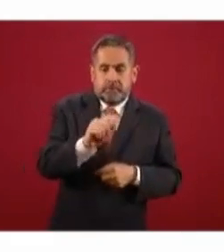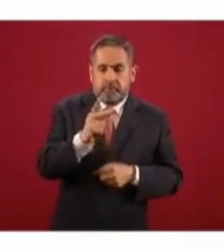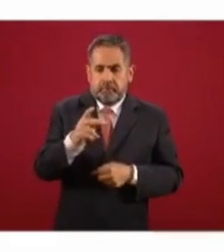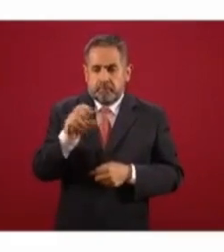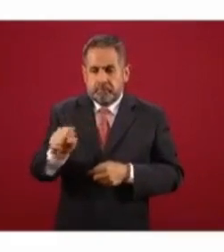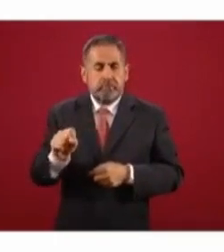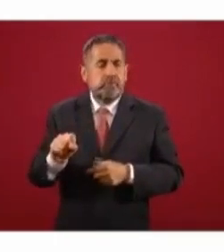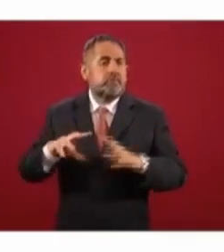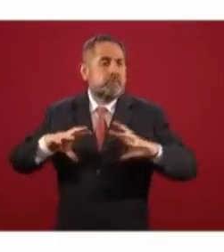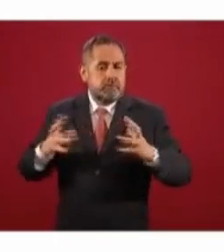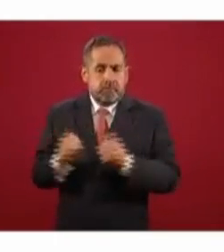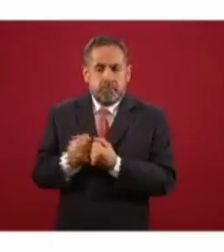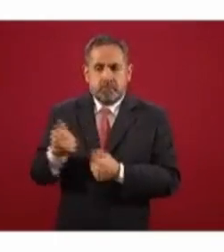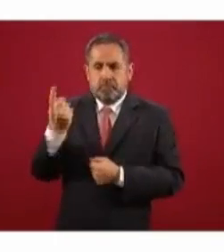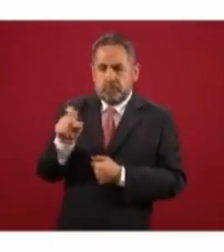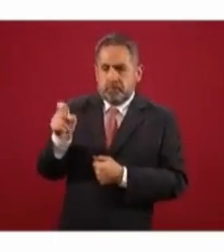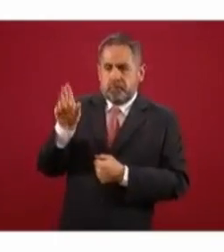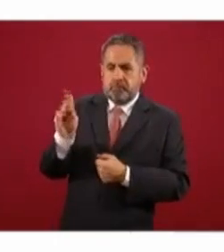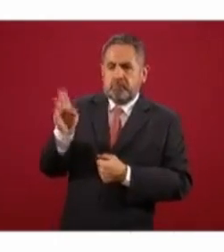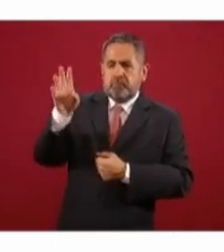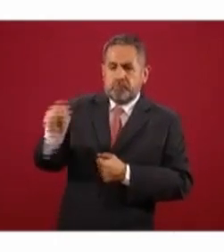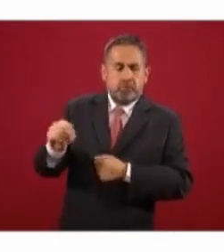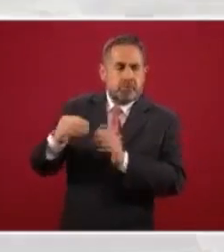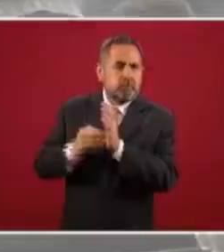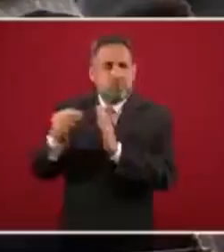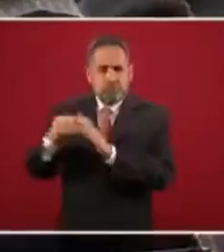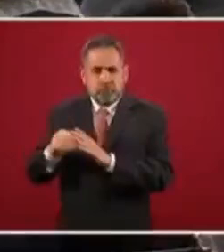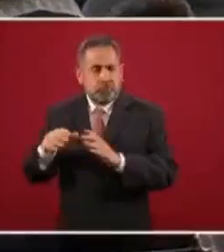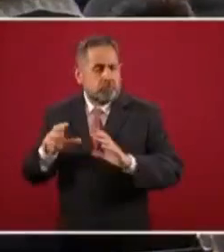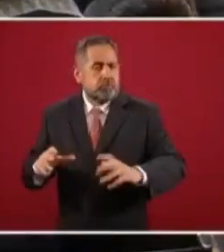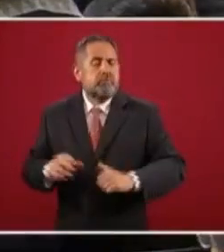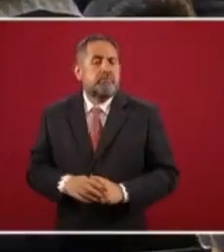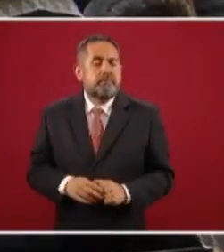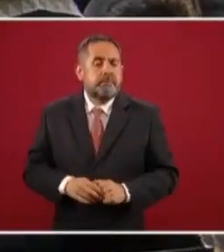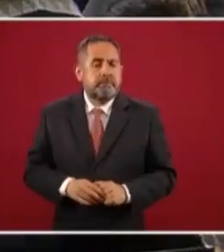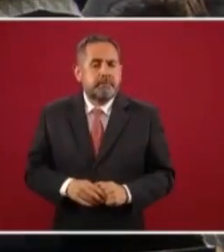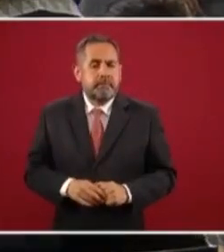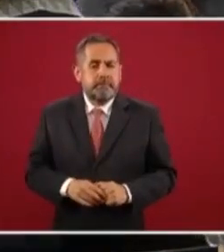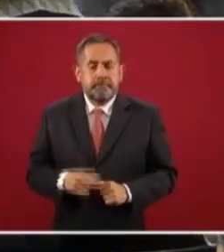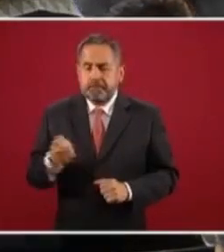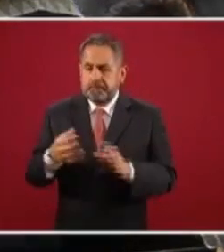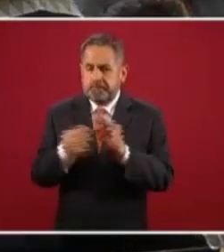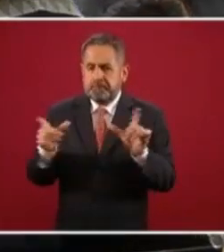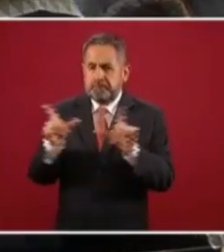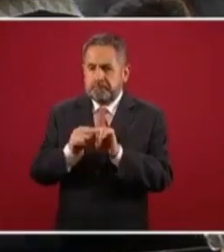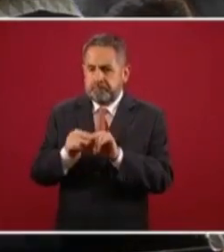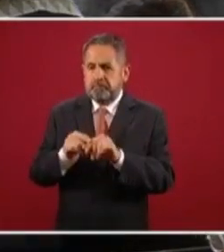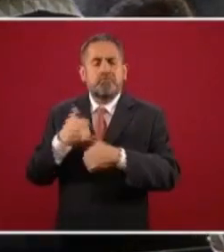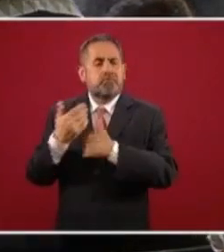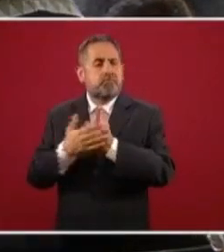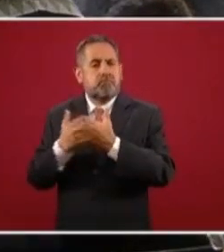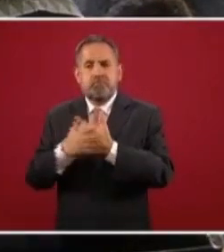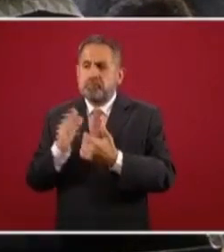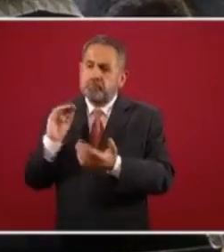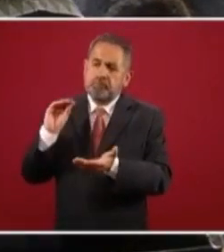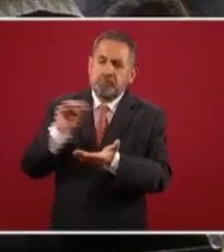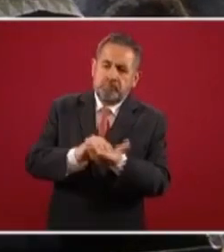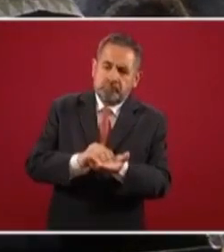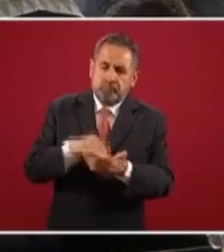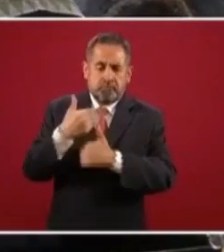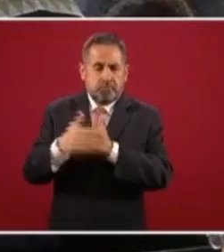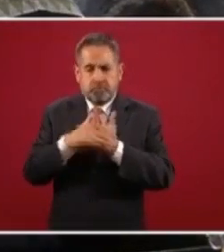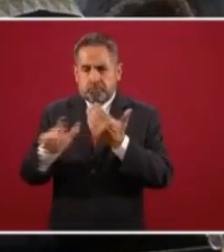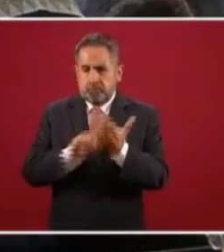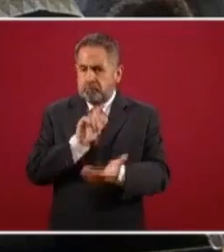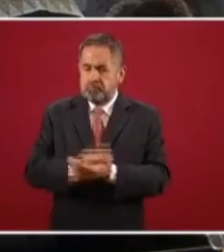Previsión Social 199 millones. Hasta aquí respecto a la implementación de la reforma vamos